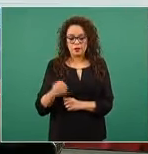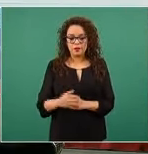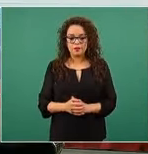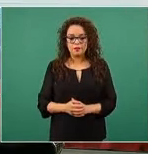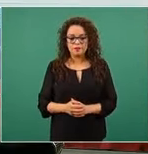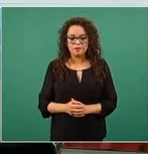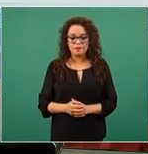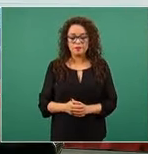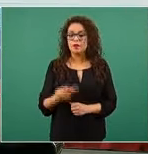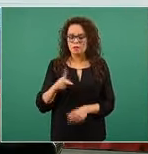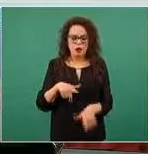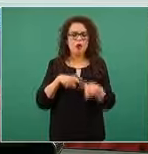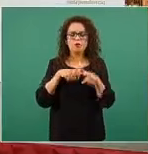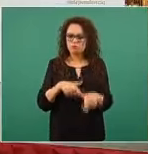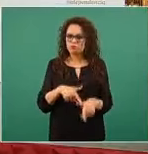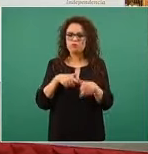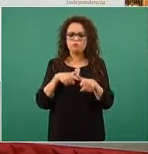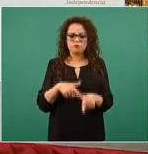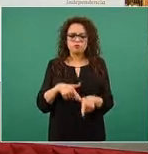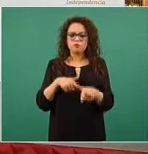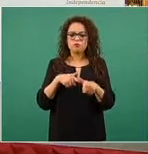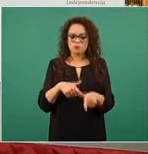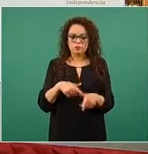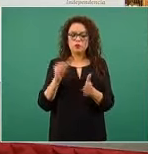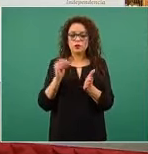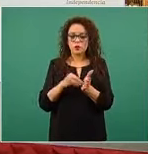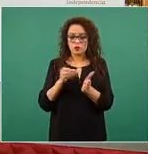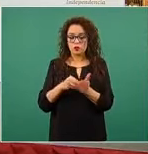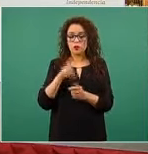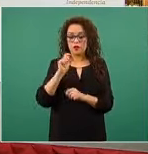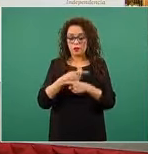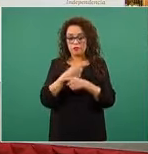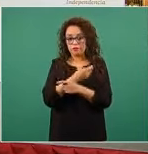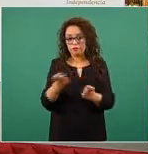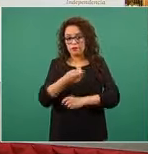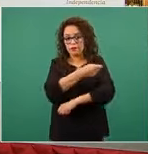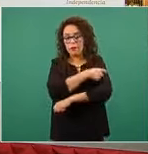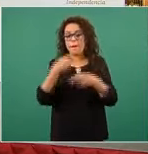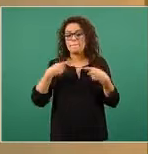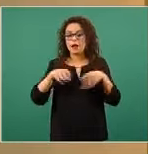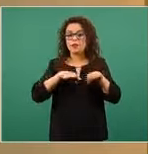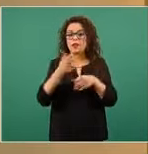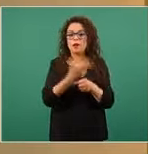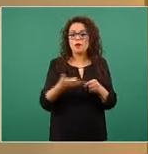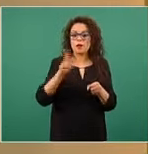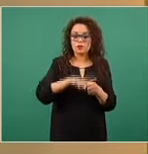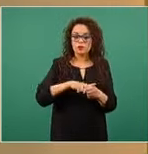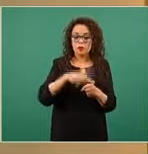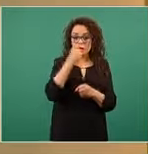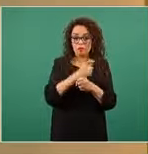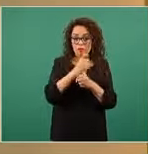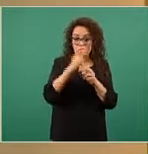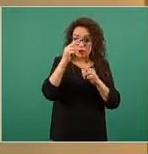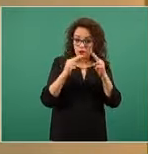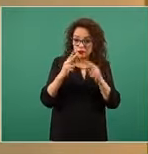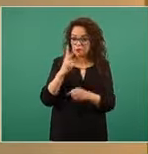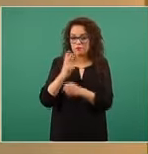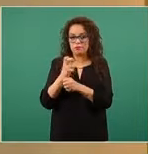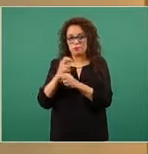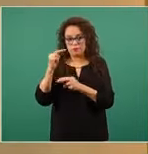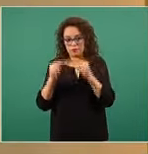lado, continúa la vacunación de personal de salud de primera línea y segunda línea que está convenientemente